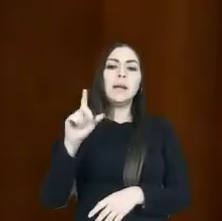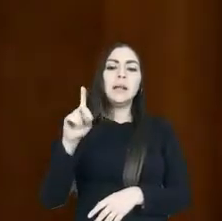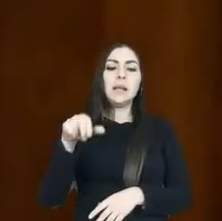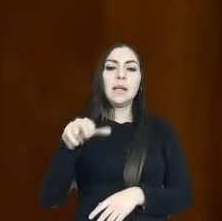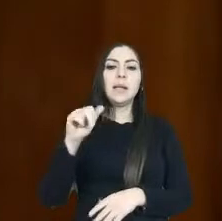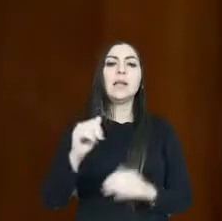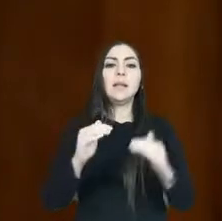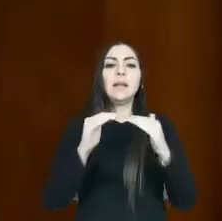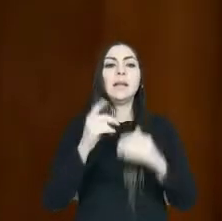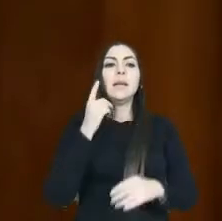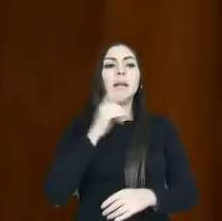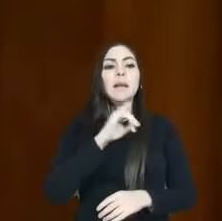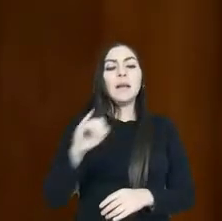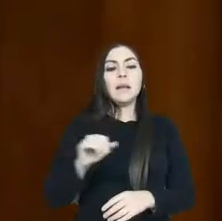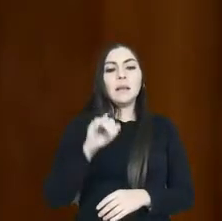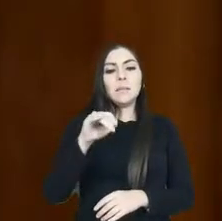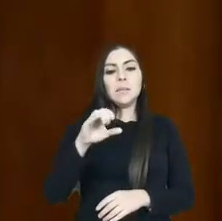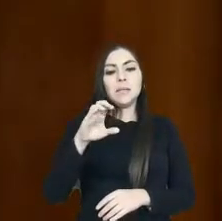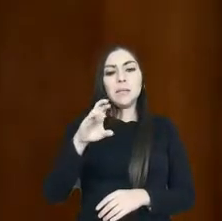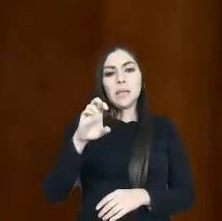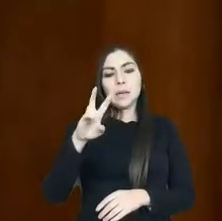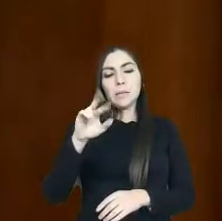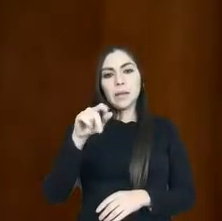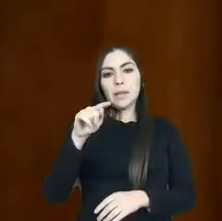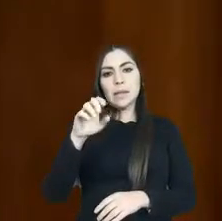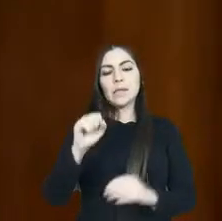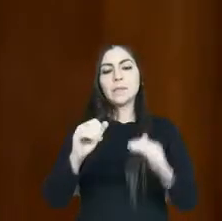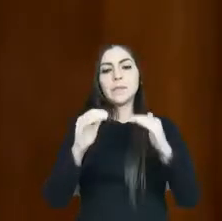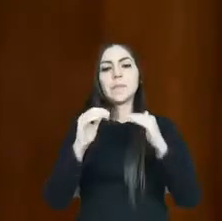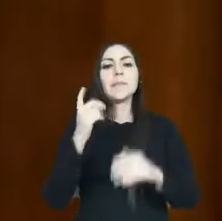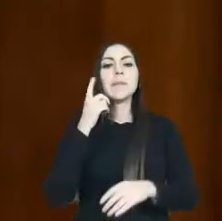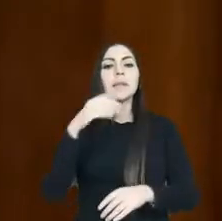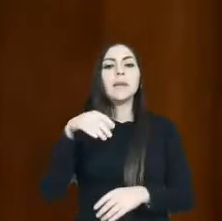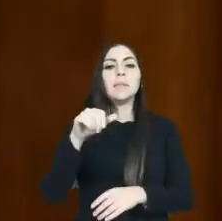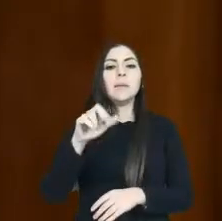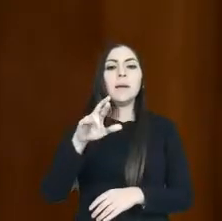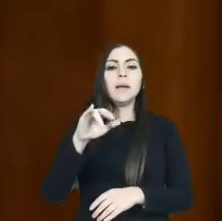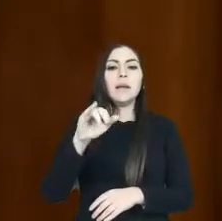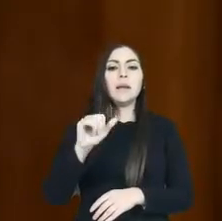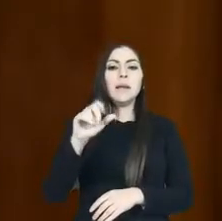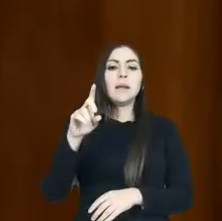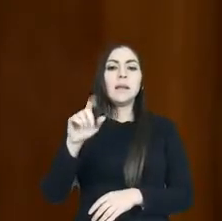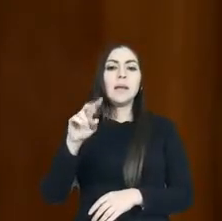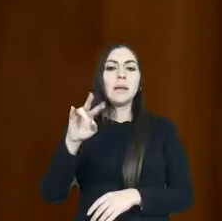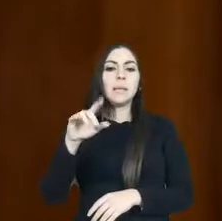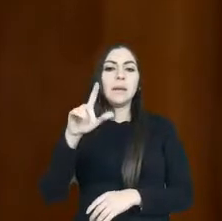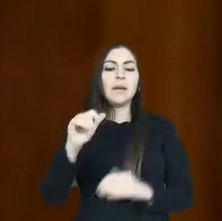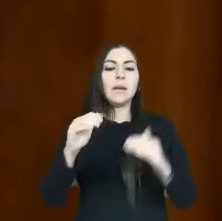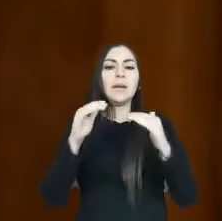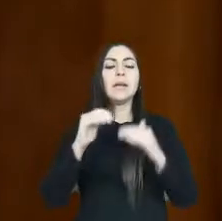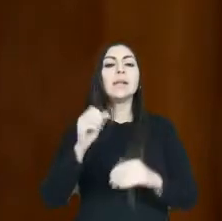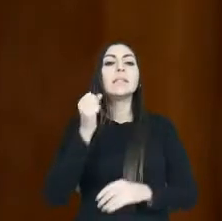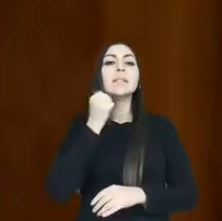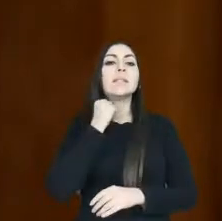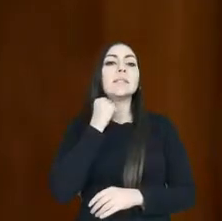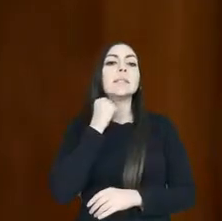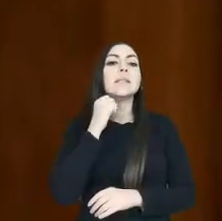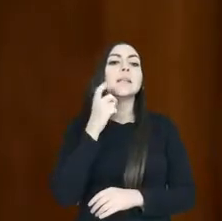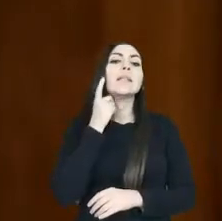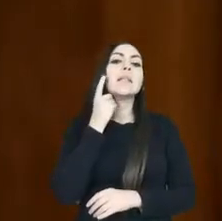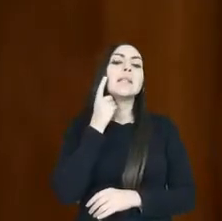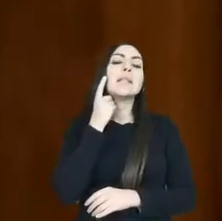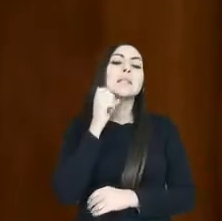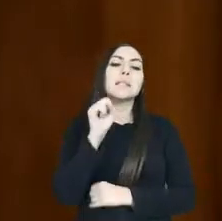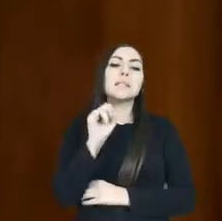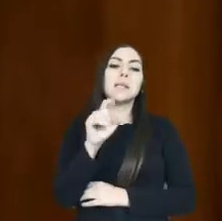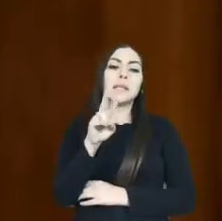Duarte, al diputado Jaime Cervantes, a la diputada María de los Ángeles Dávila, a la diputada Silvia Barberena Maldonado, al